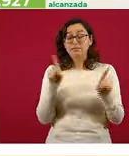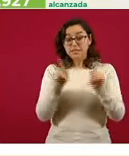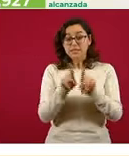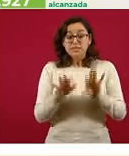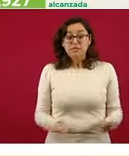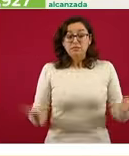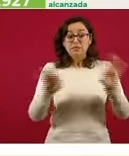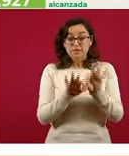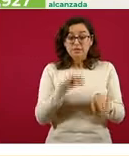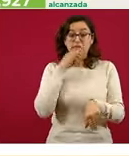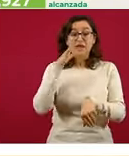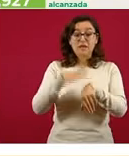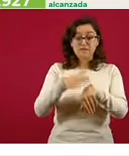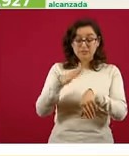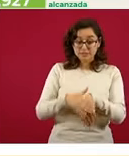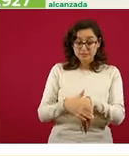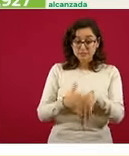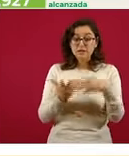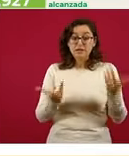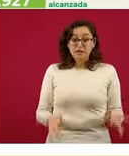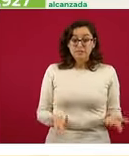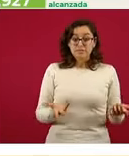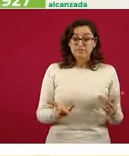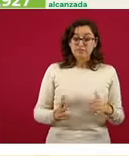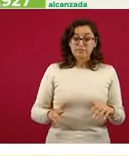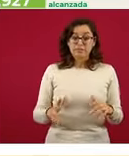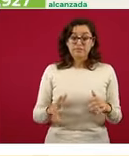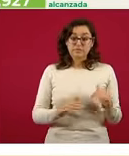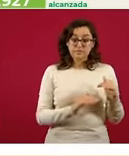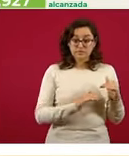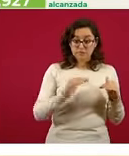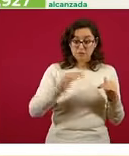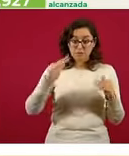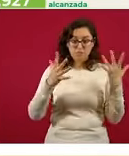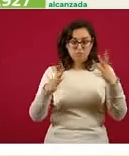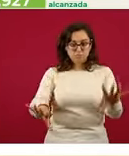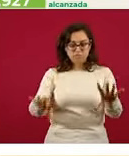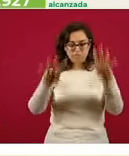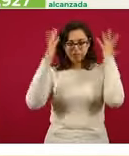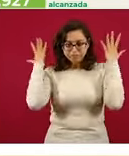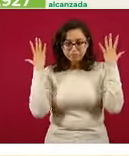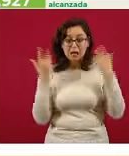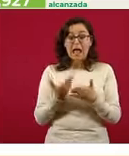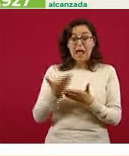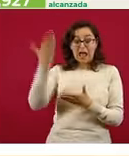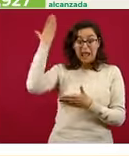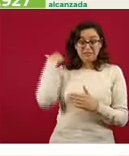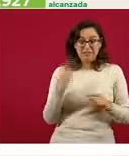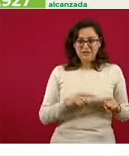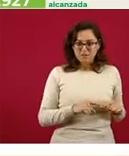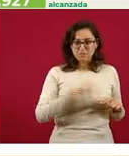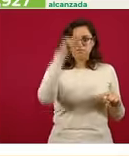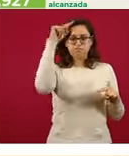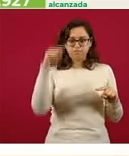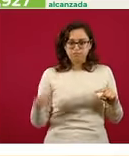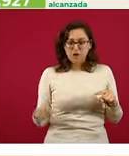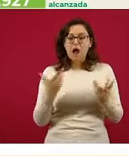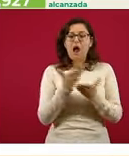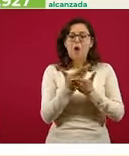importante observar que el crecimiento no es tan veloz como fue en la primer parte de